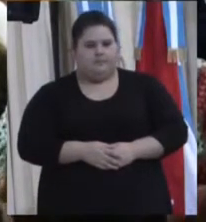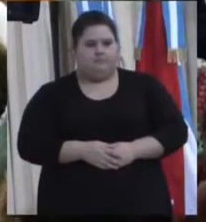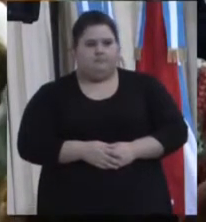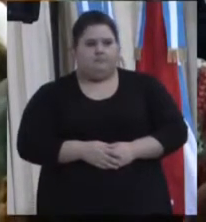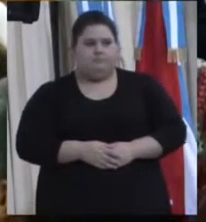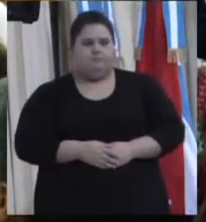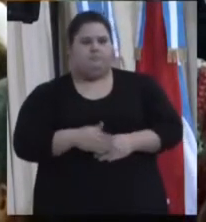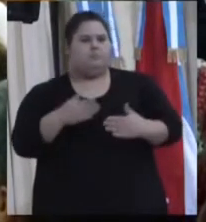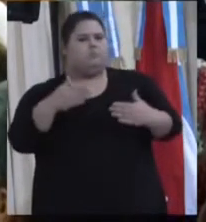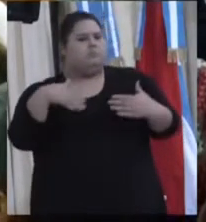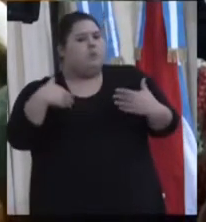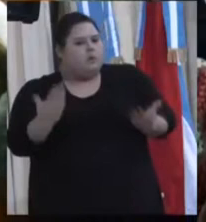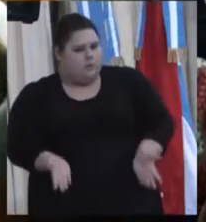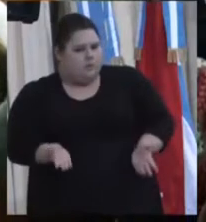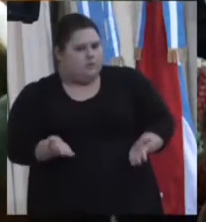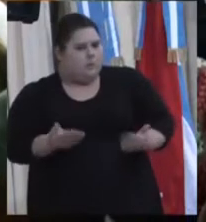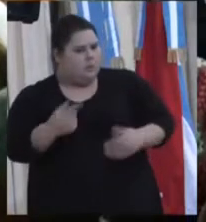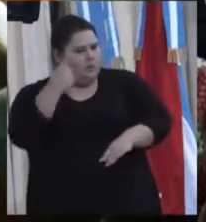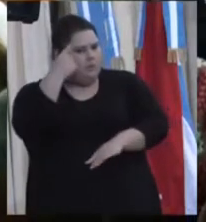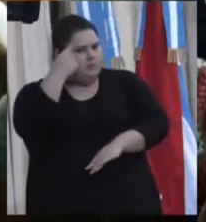¿Es posible pensar entonces...